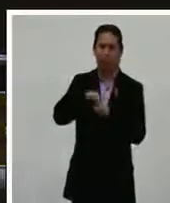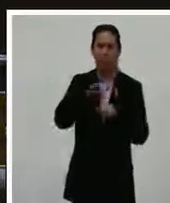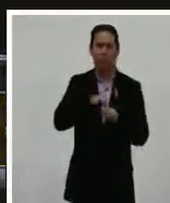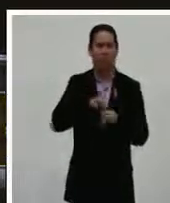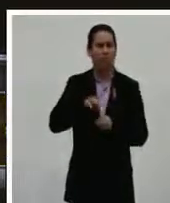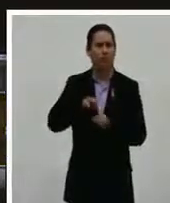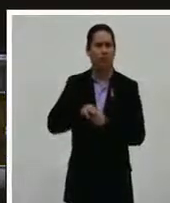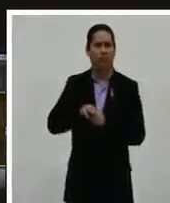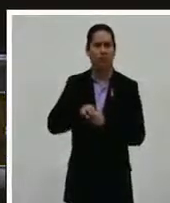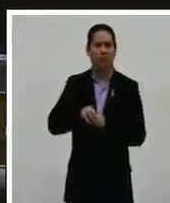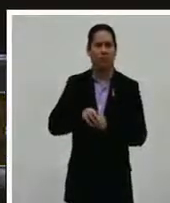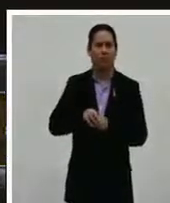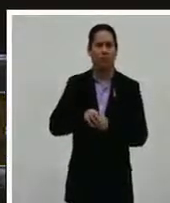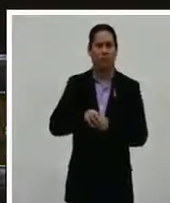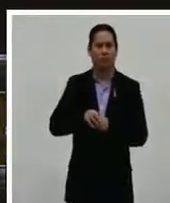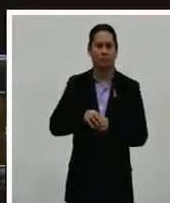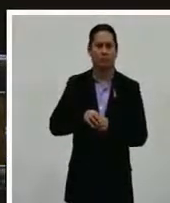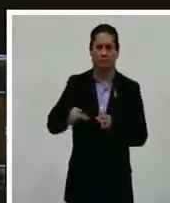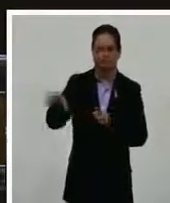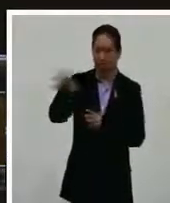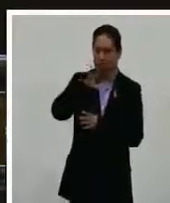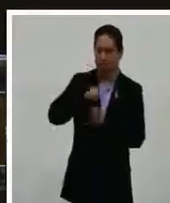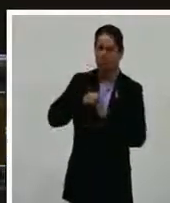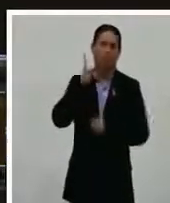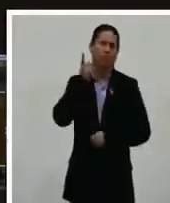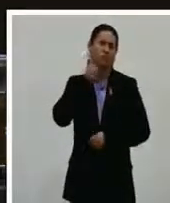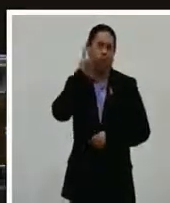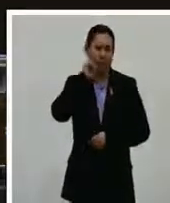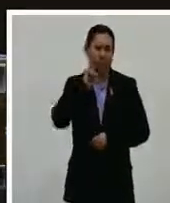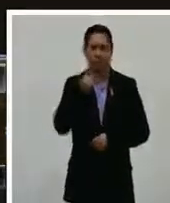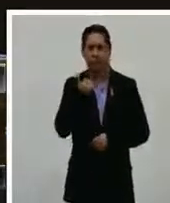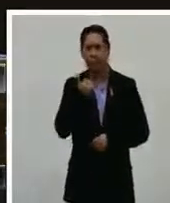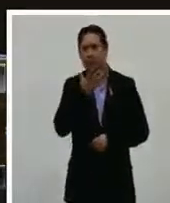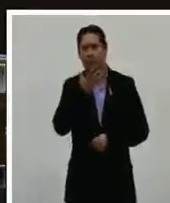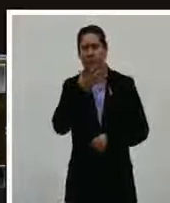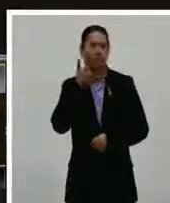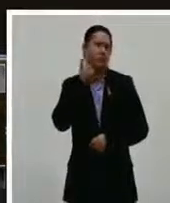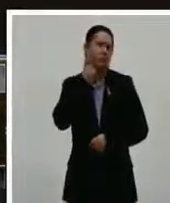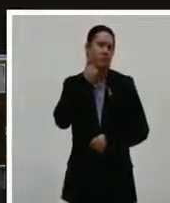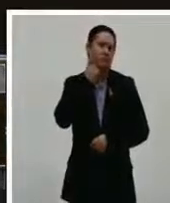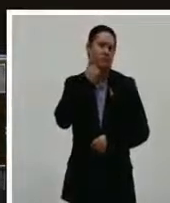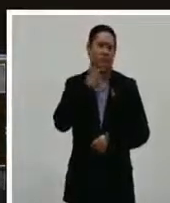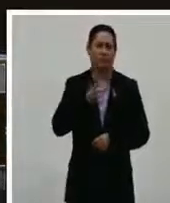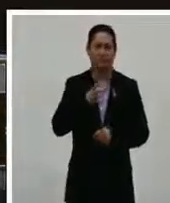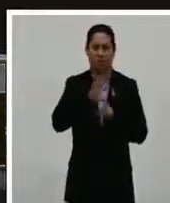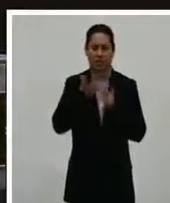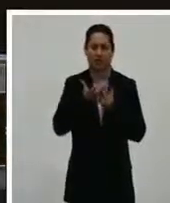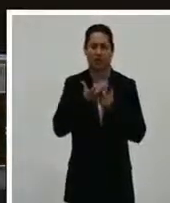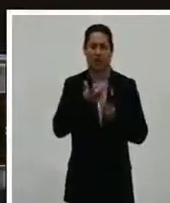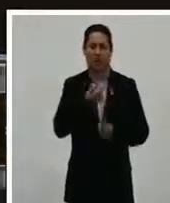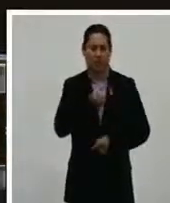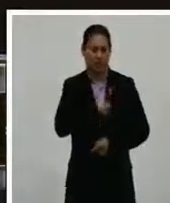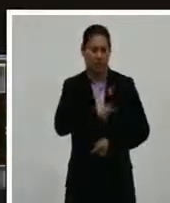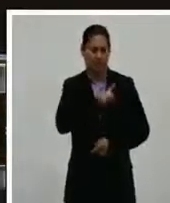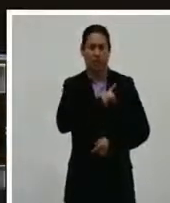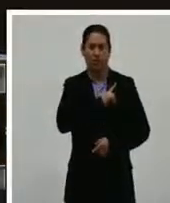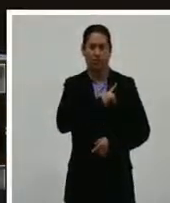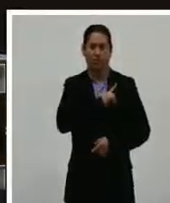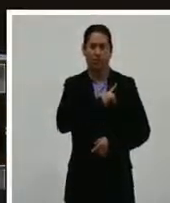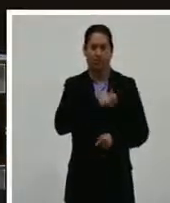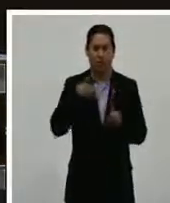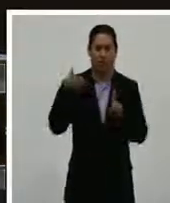unanimidad de votos de los diputados y las diputadas presentes de la comisión de salubridad y asistencia de la